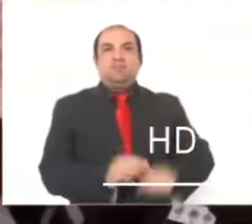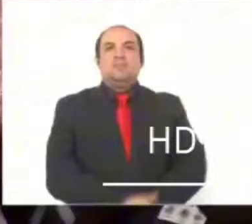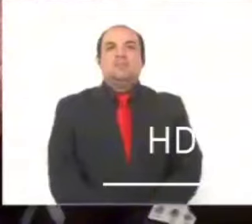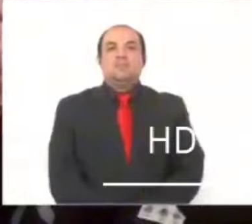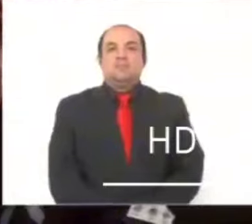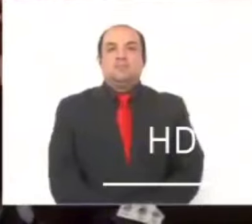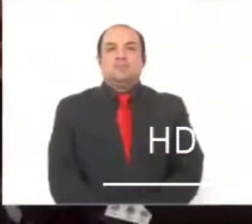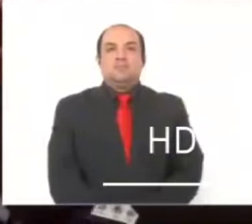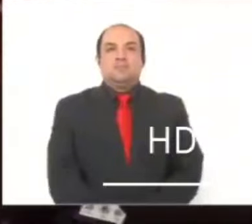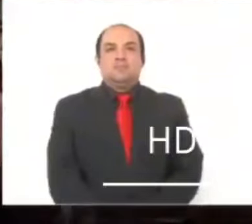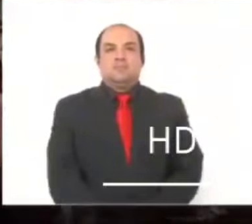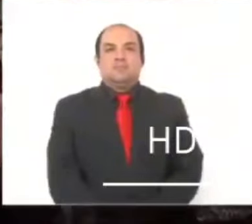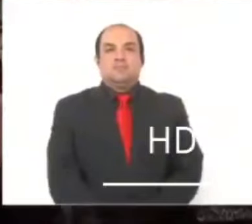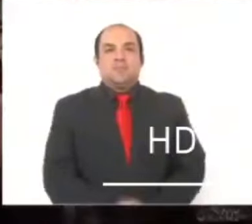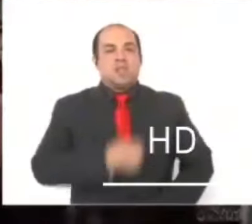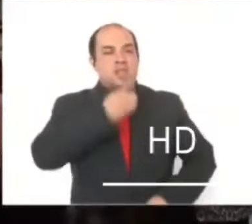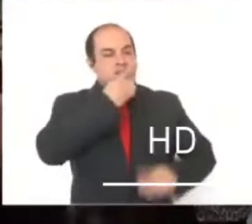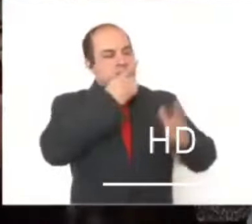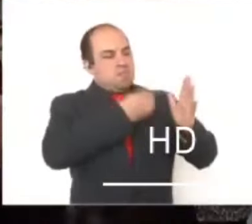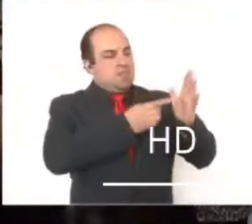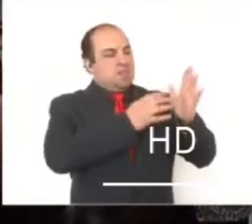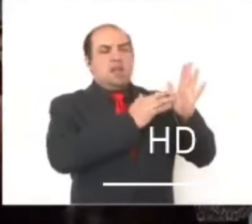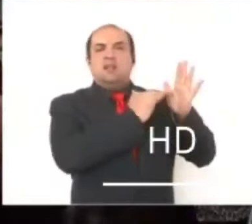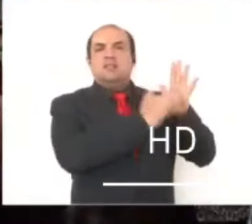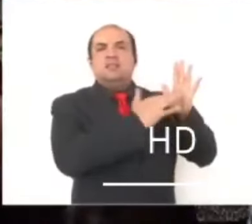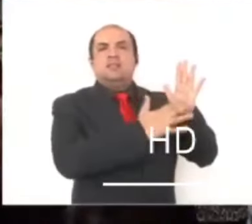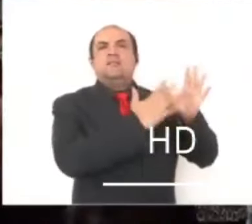Les voy a decir que a la letra dice: